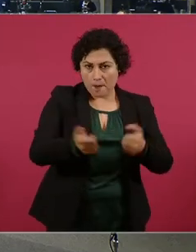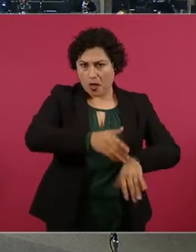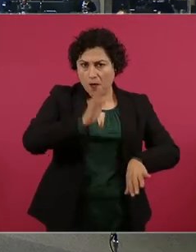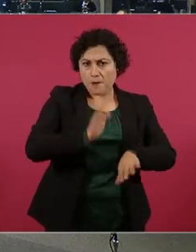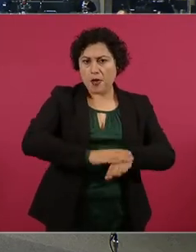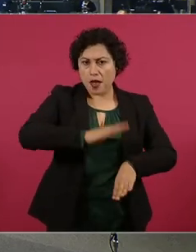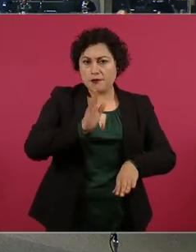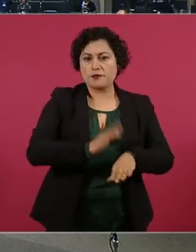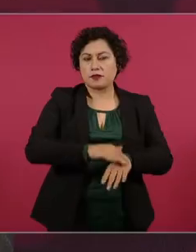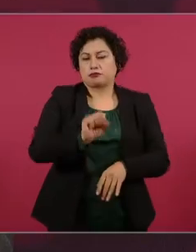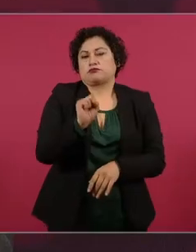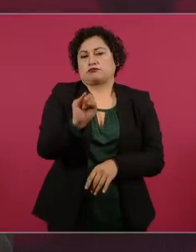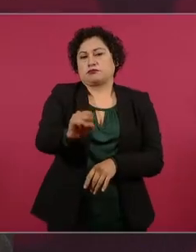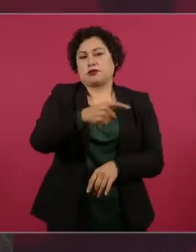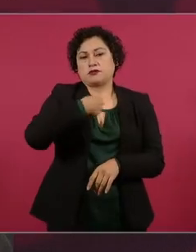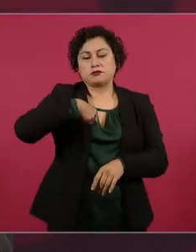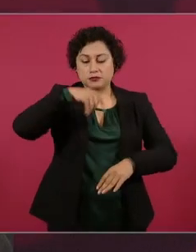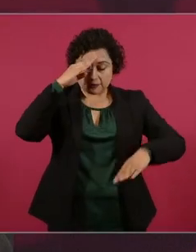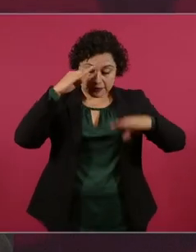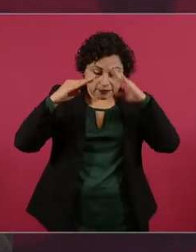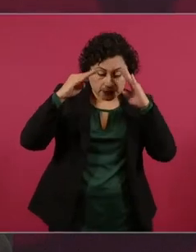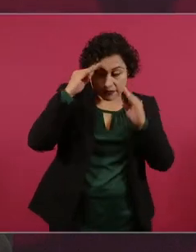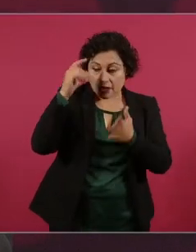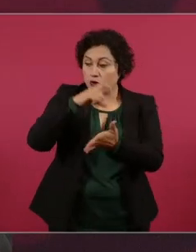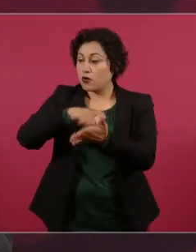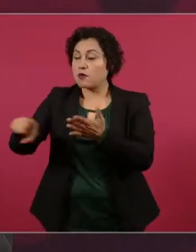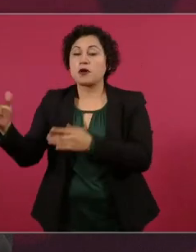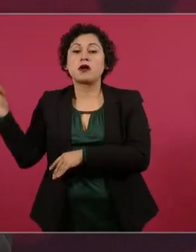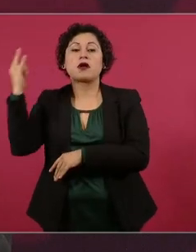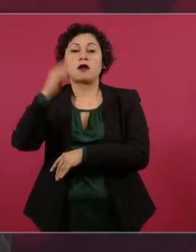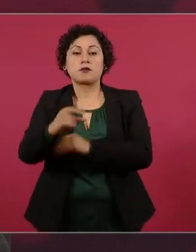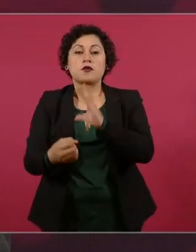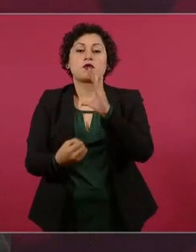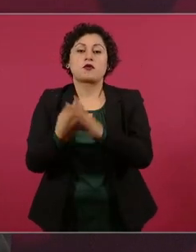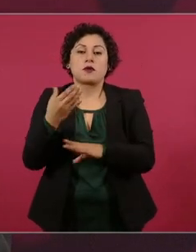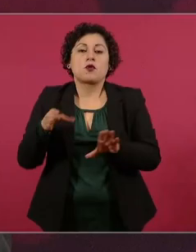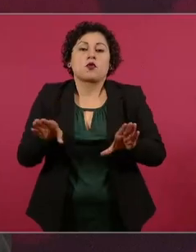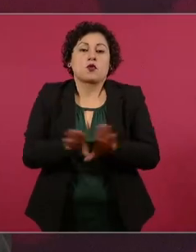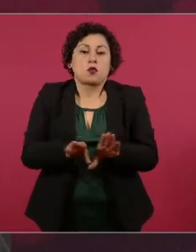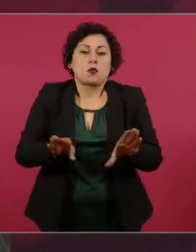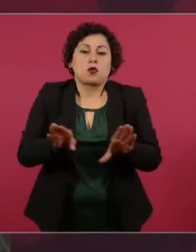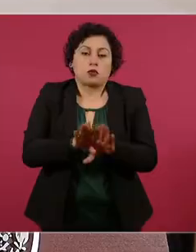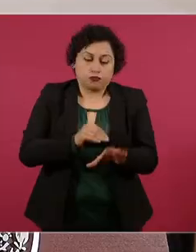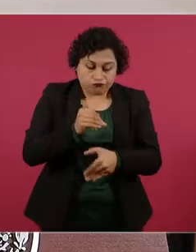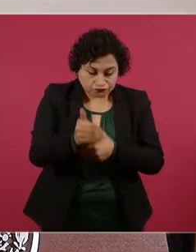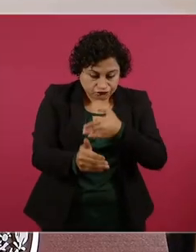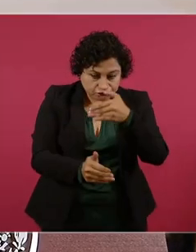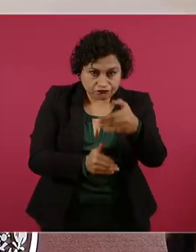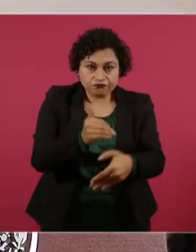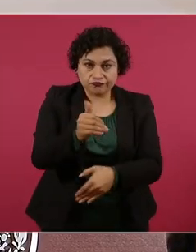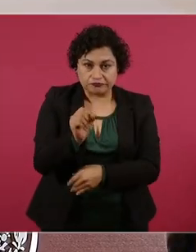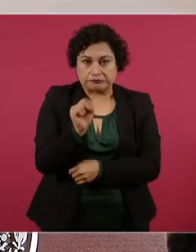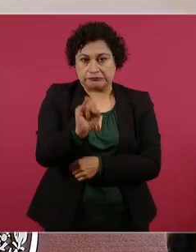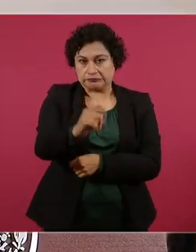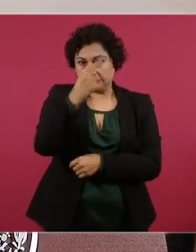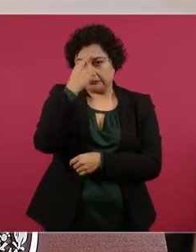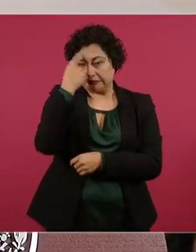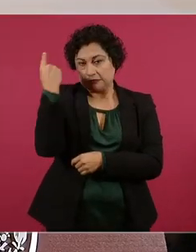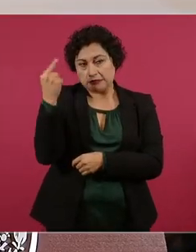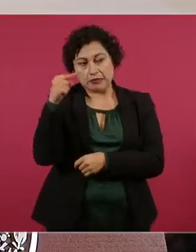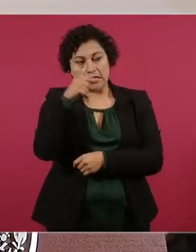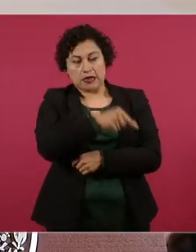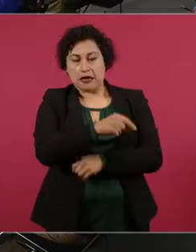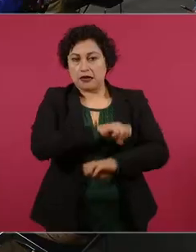buscando comprar aviones nuevos para Mexicana. Entonces va a